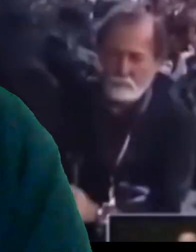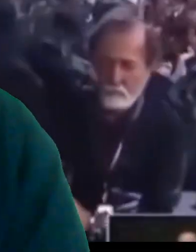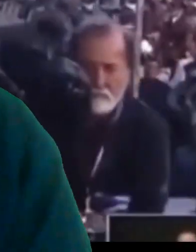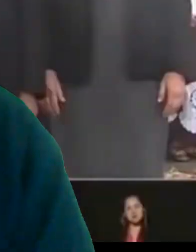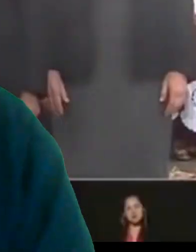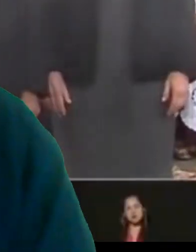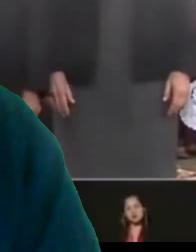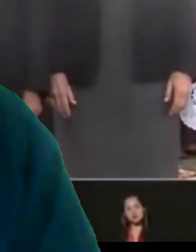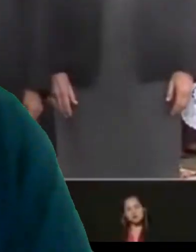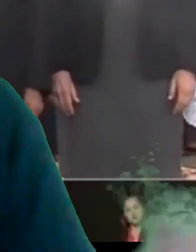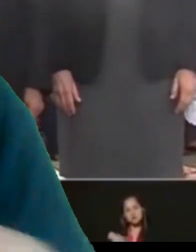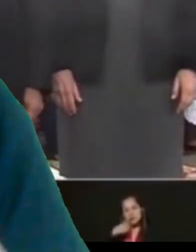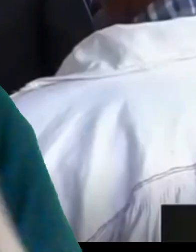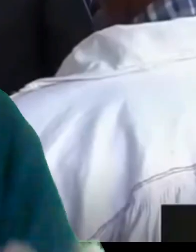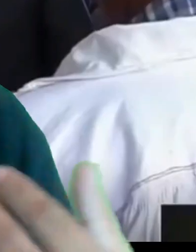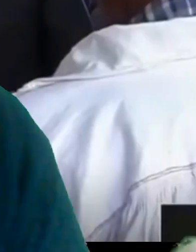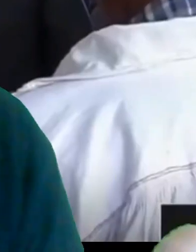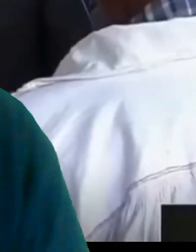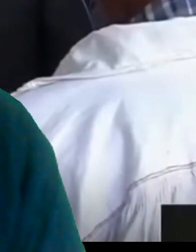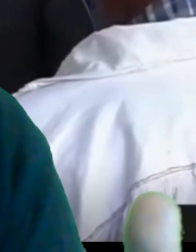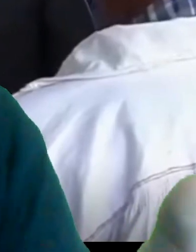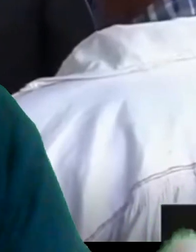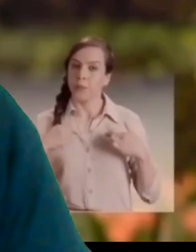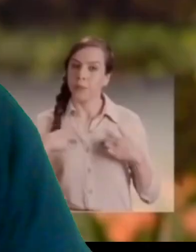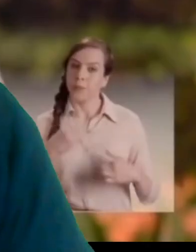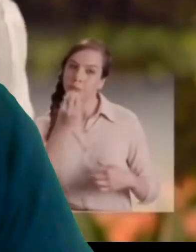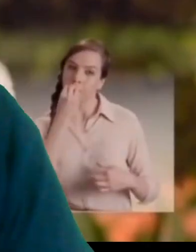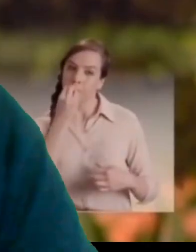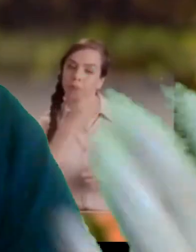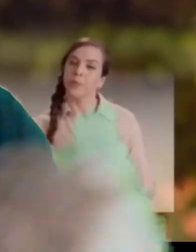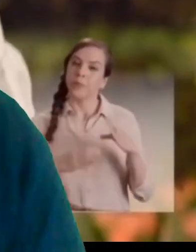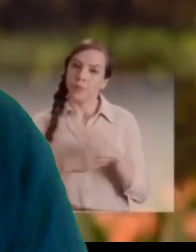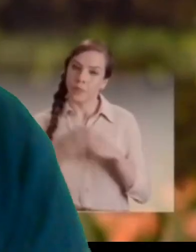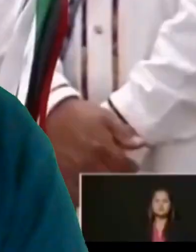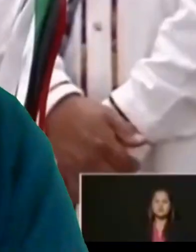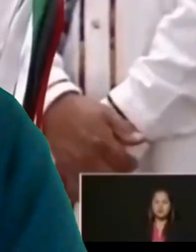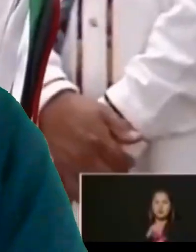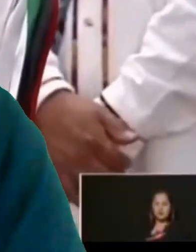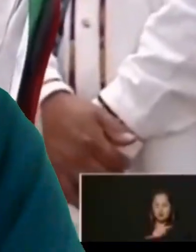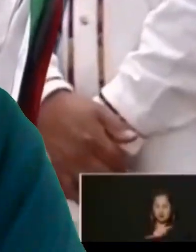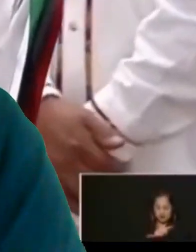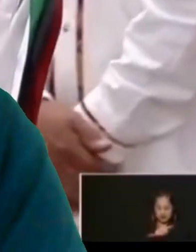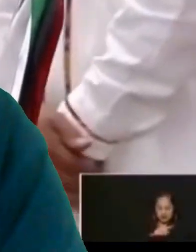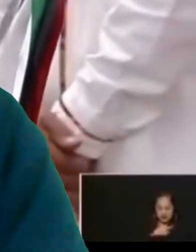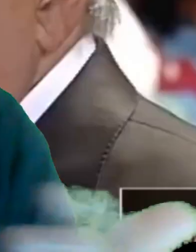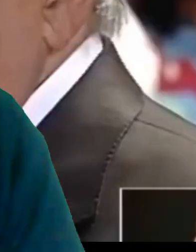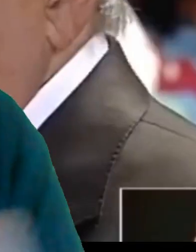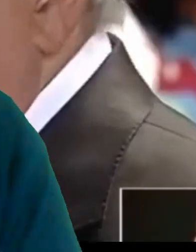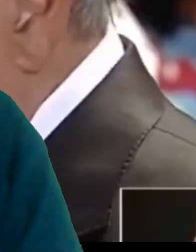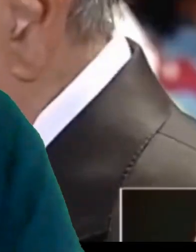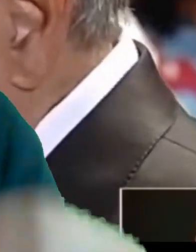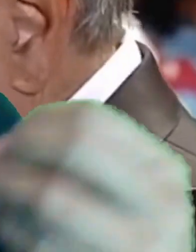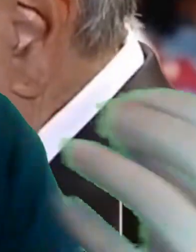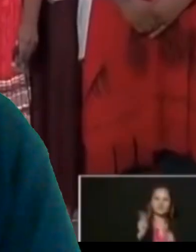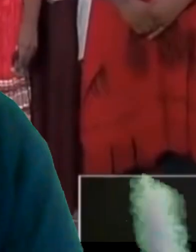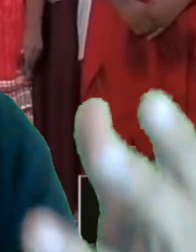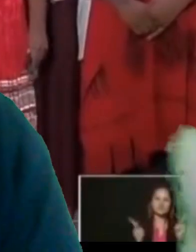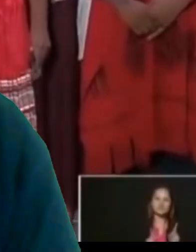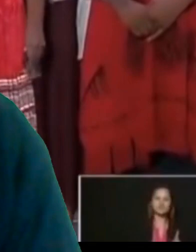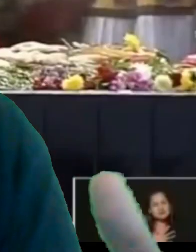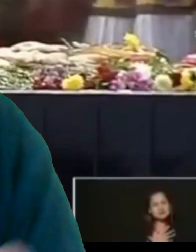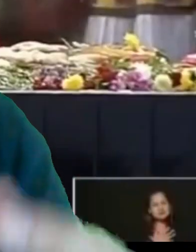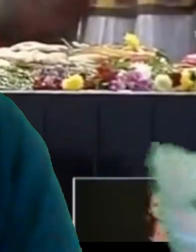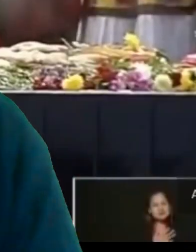que alguien lo procese porque nosotros no podemos. Y la gasolina, pues que tampoco, como no